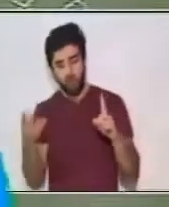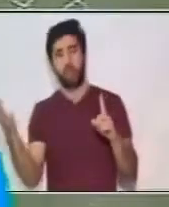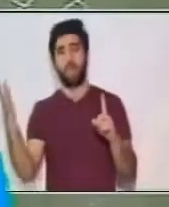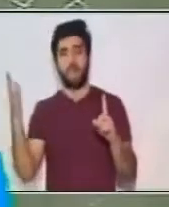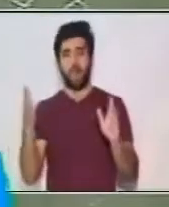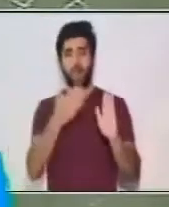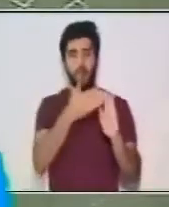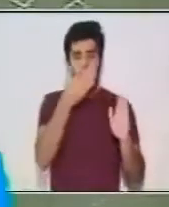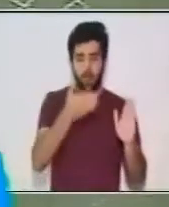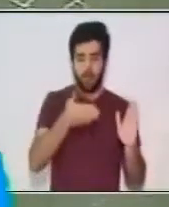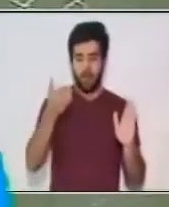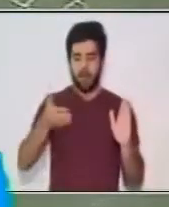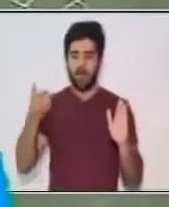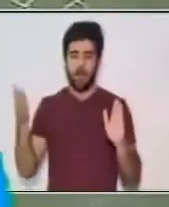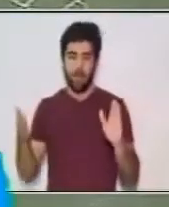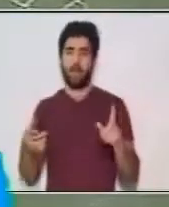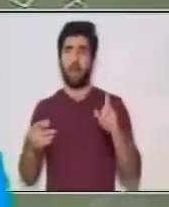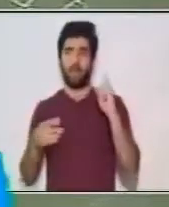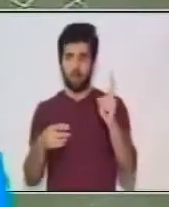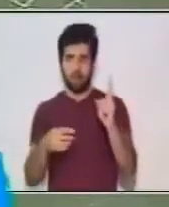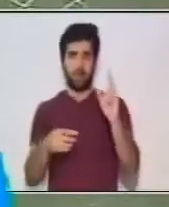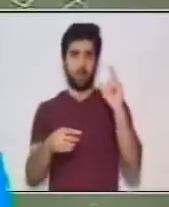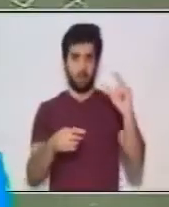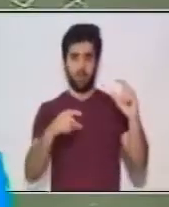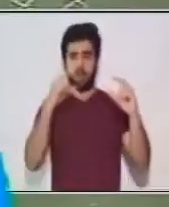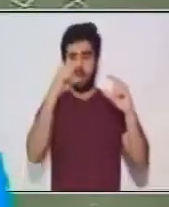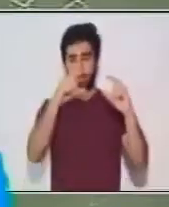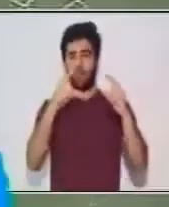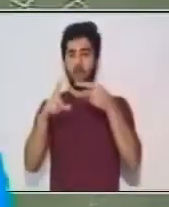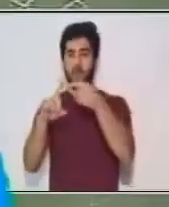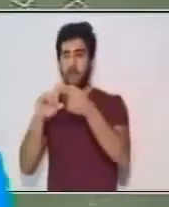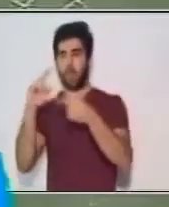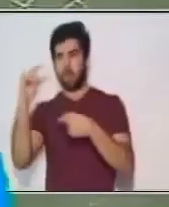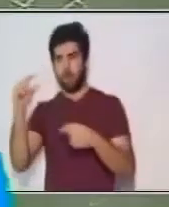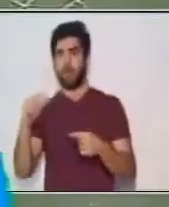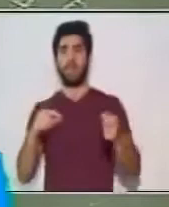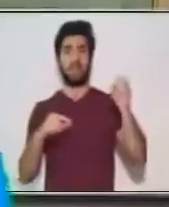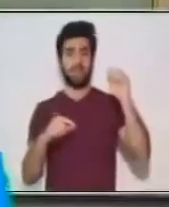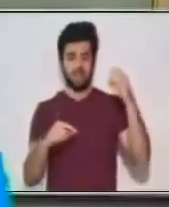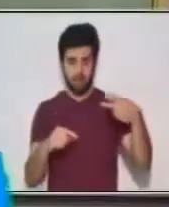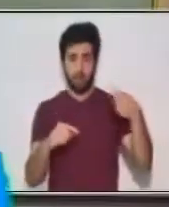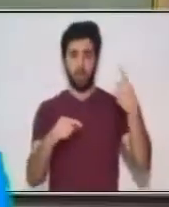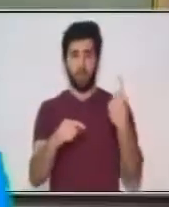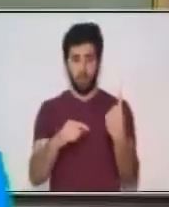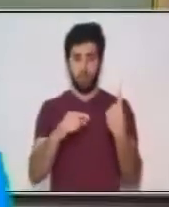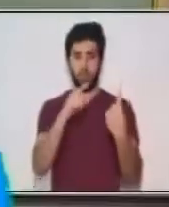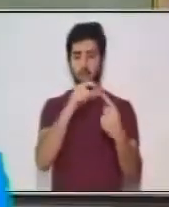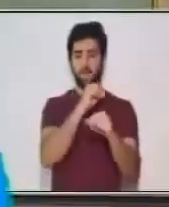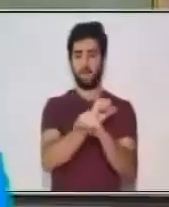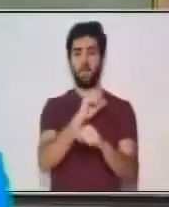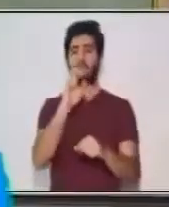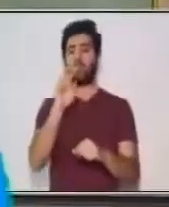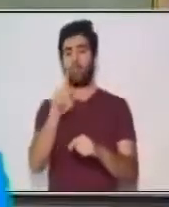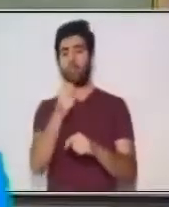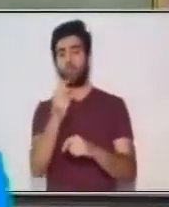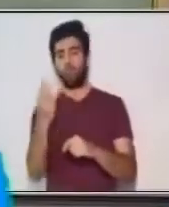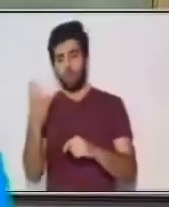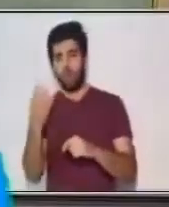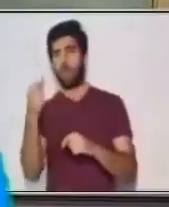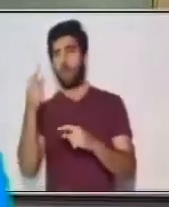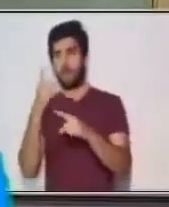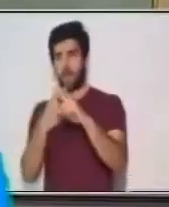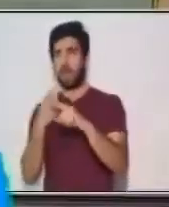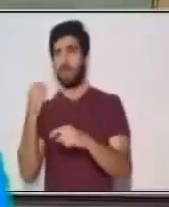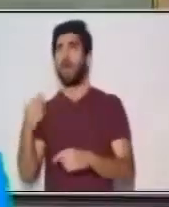fila multiplicamos dos números y sumamos otro. En la segunda fila multiplicamos dos números. Pero ¿qué pasó con